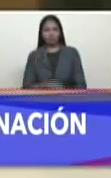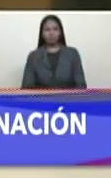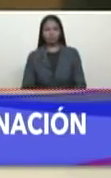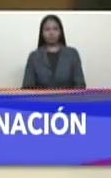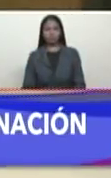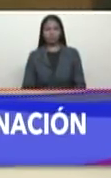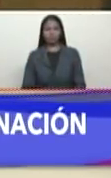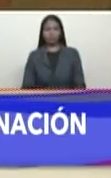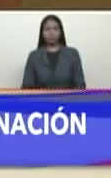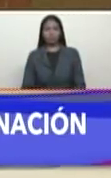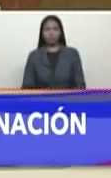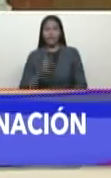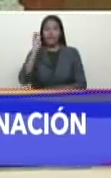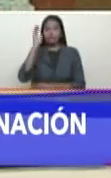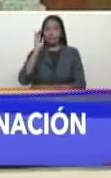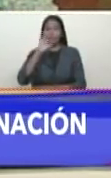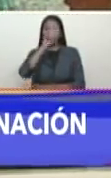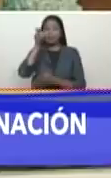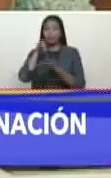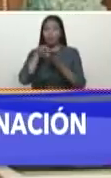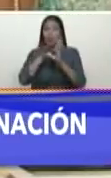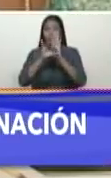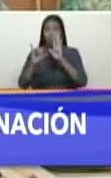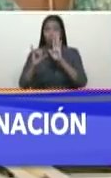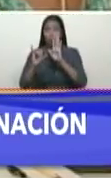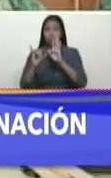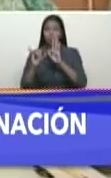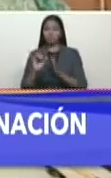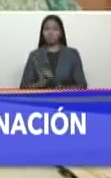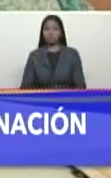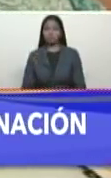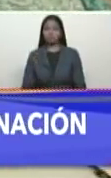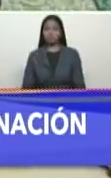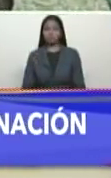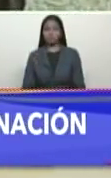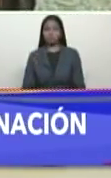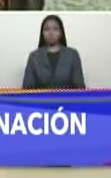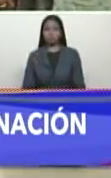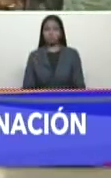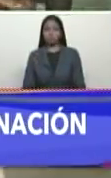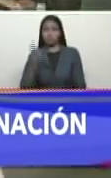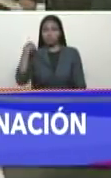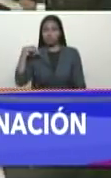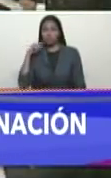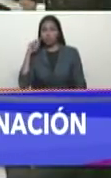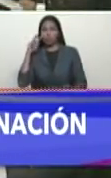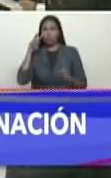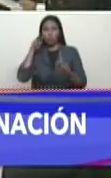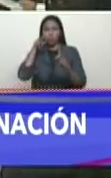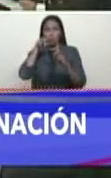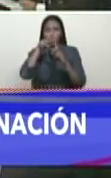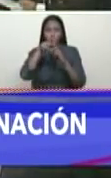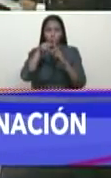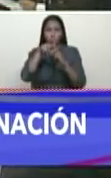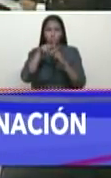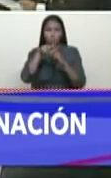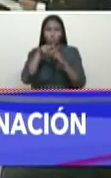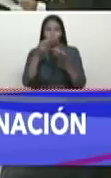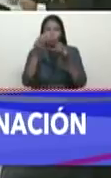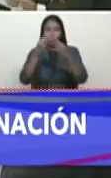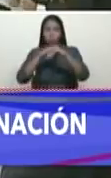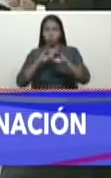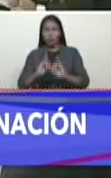y la asamblea nacional constituyente tener una visión y un accionar coherente